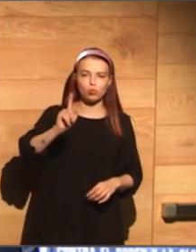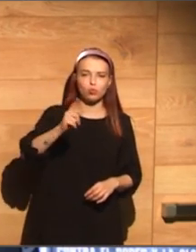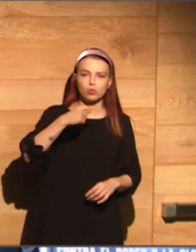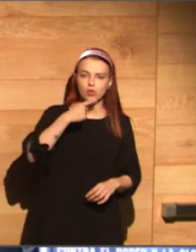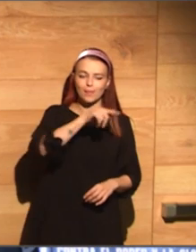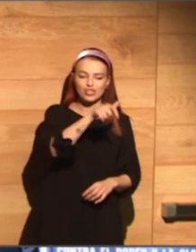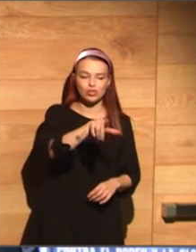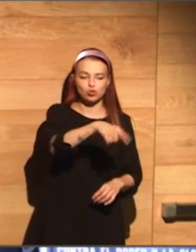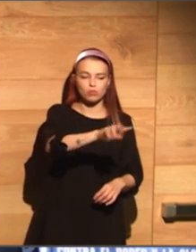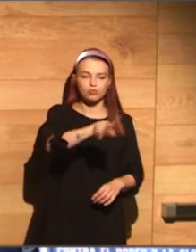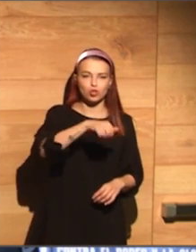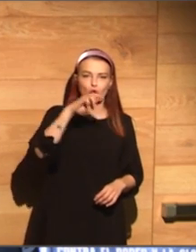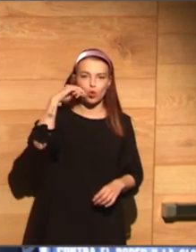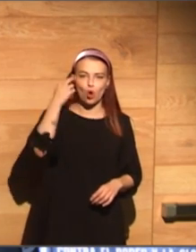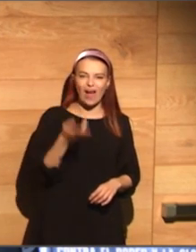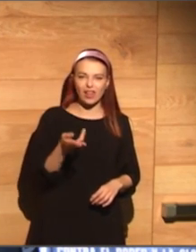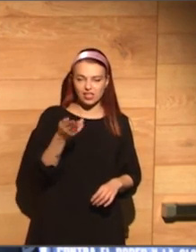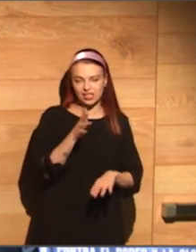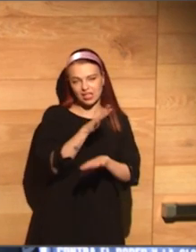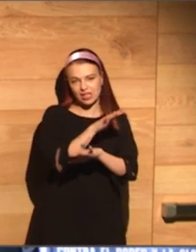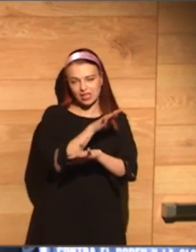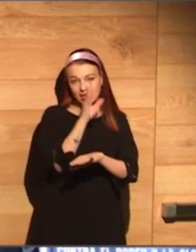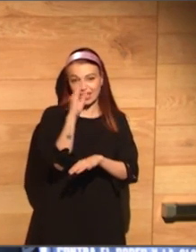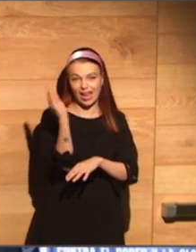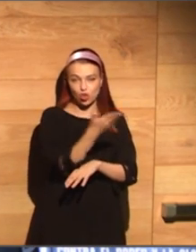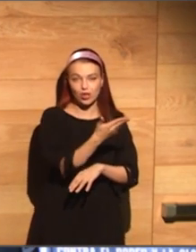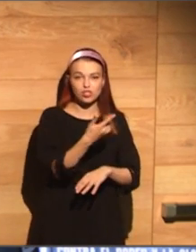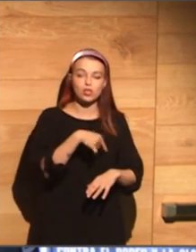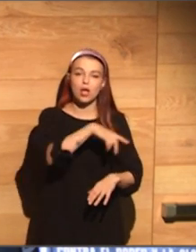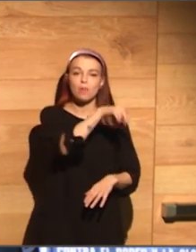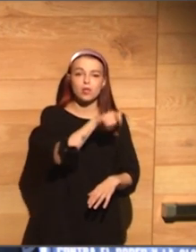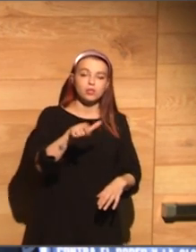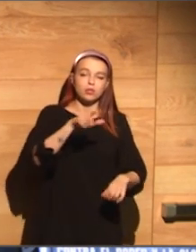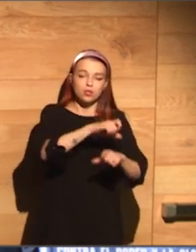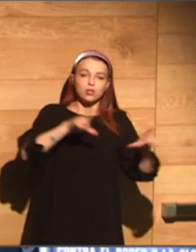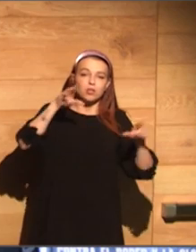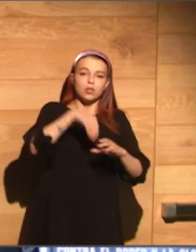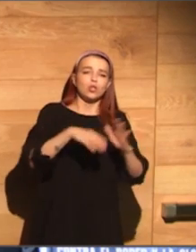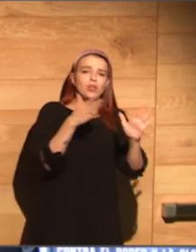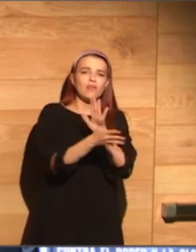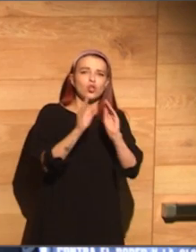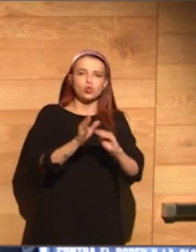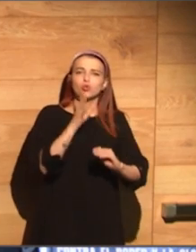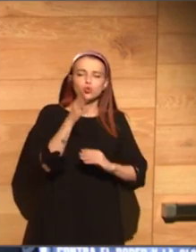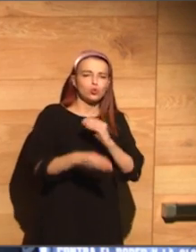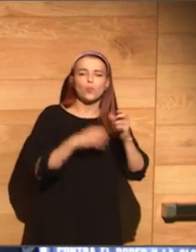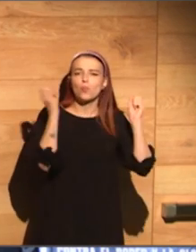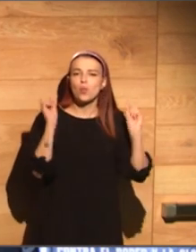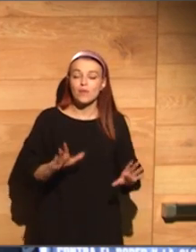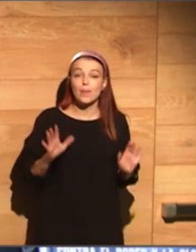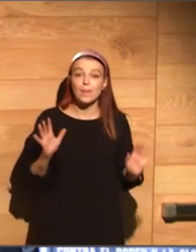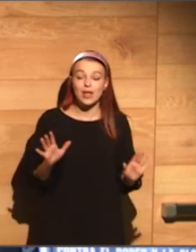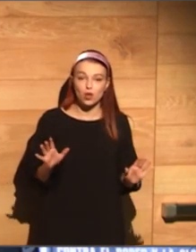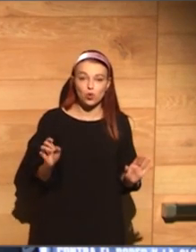cobardes. En fin, toda la definición de todos estos personajes es absolutamente maravillosa. Pero en lo cinematográfico, muy pocas veces en la historia del cine,